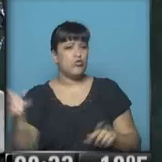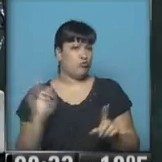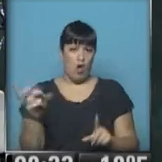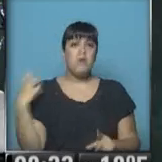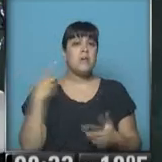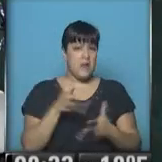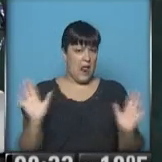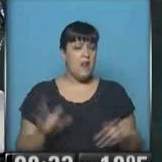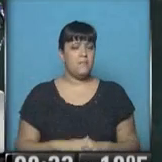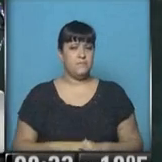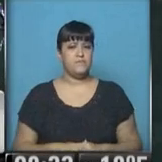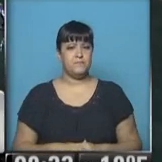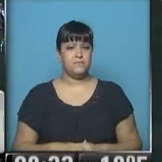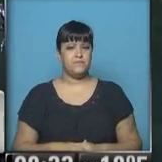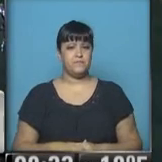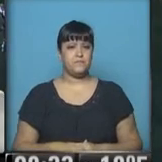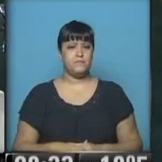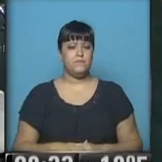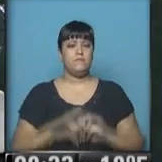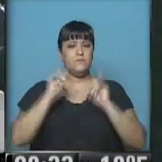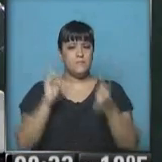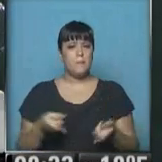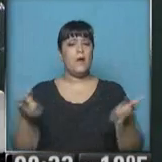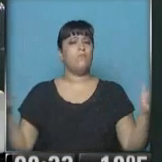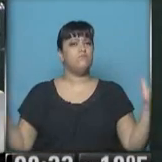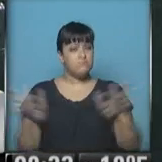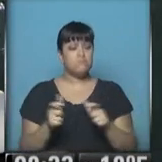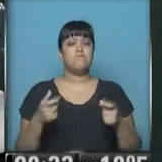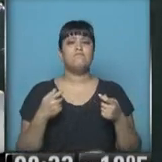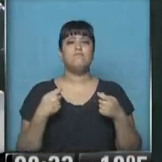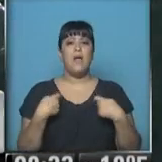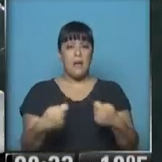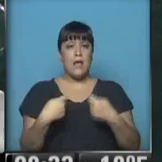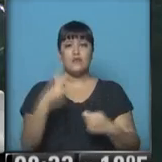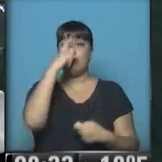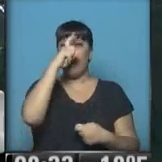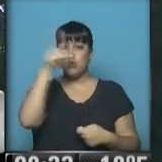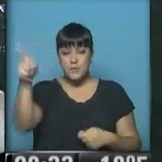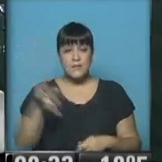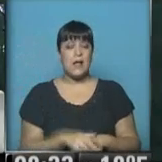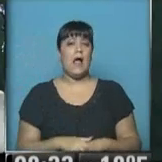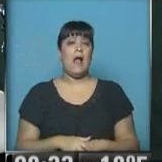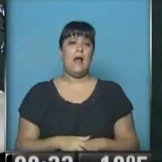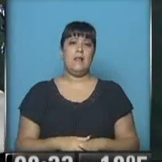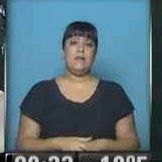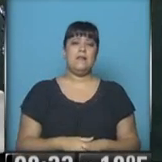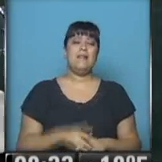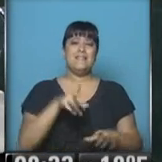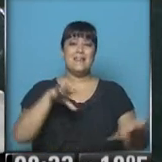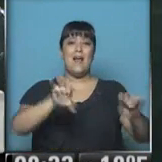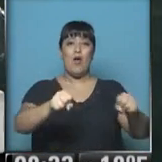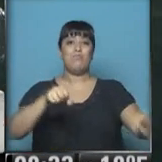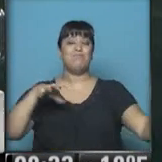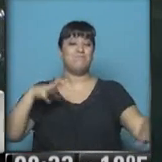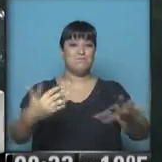ael a nivel general Pero además lo que se redujo en gasto hospitalario los accidentes de los motociclistas nos generaban